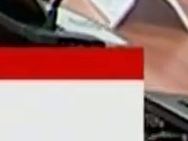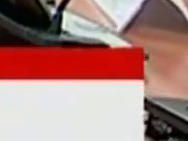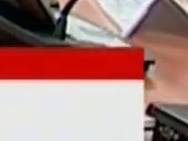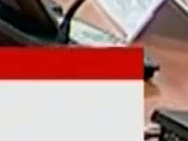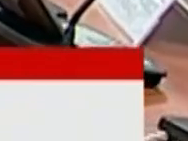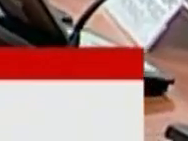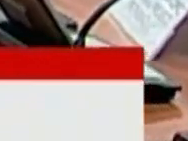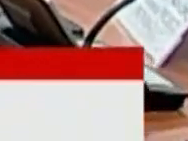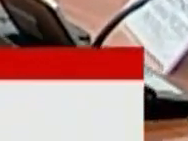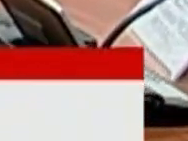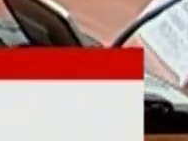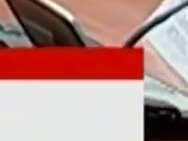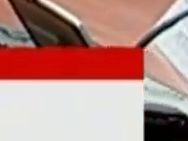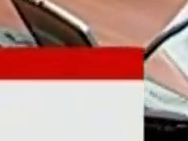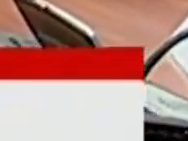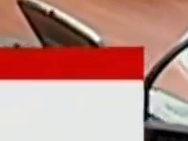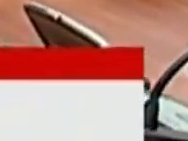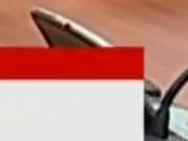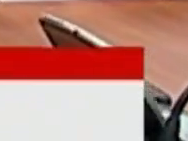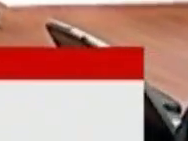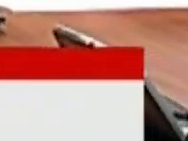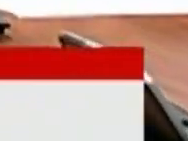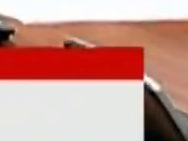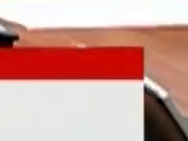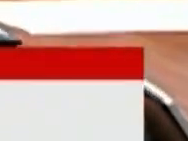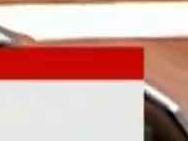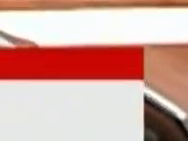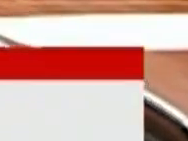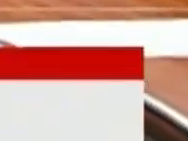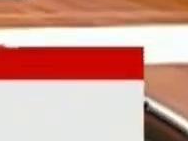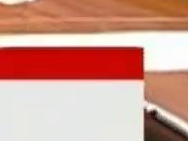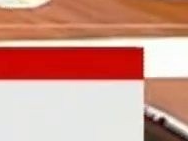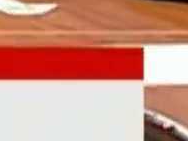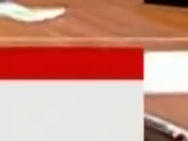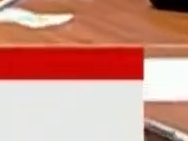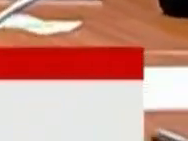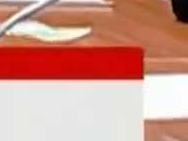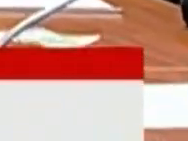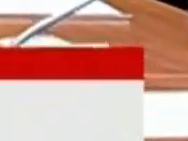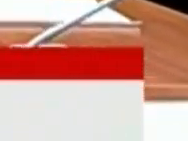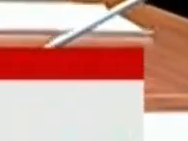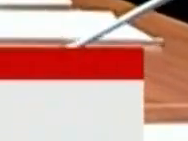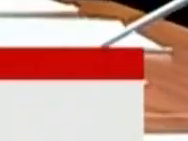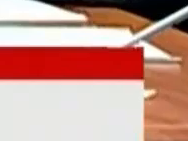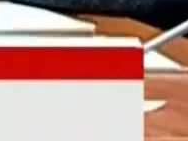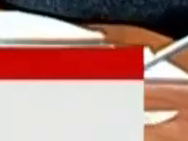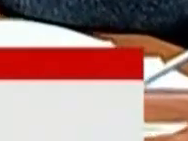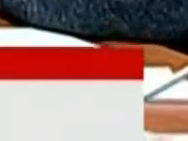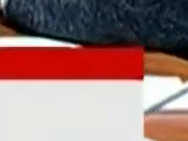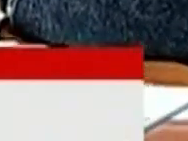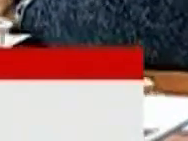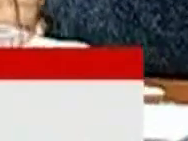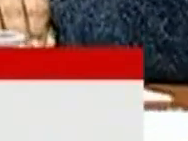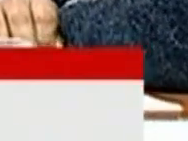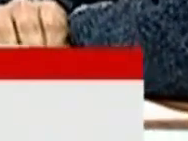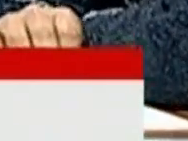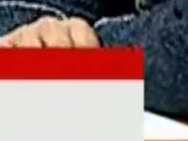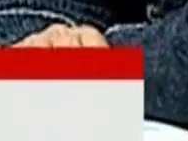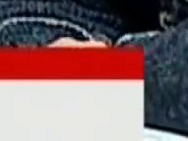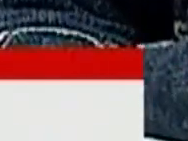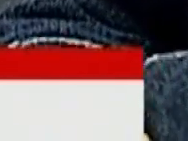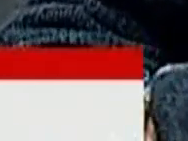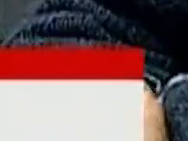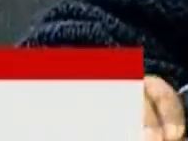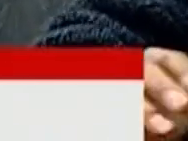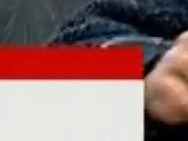¿cierto? Digamos, esto no es algo que solo pasa en los bonos de impacto. Siempre que se genera un incentivo o se quiere generar un incentivo